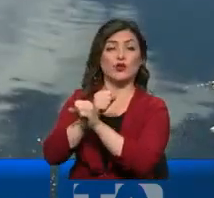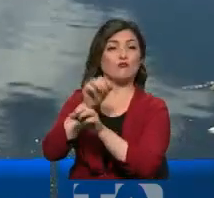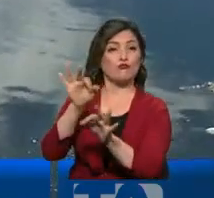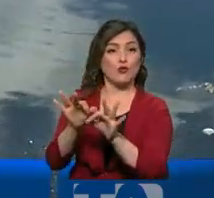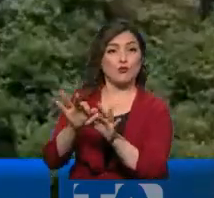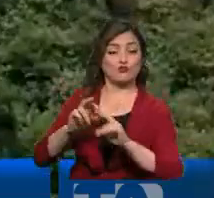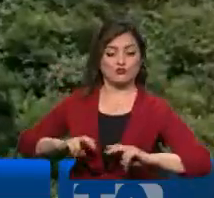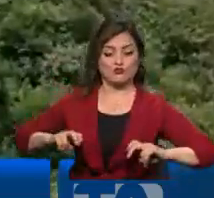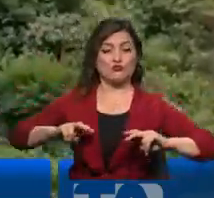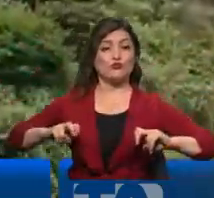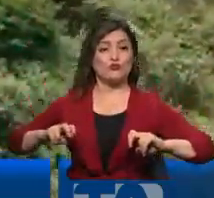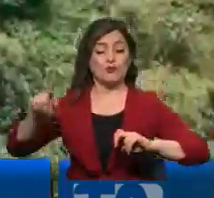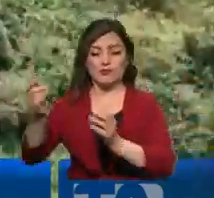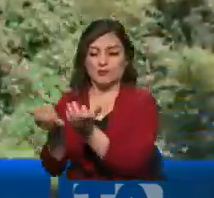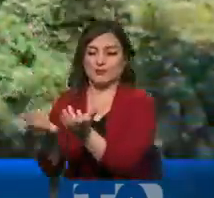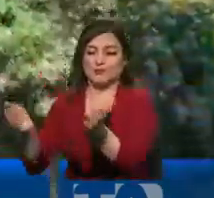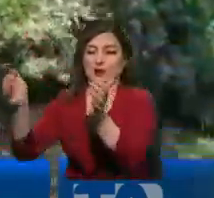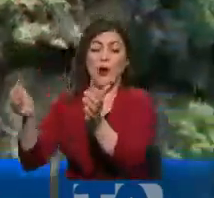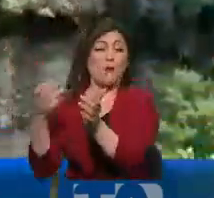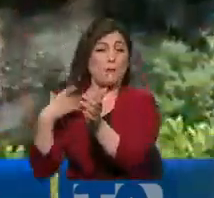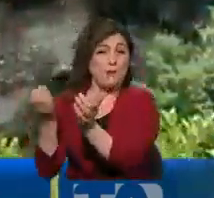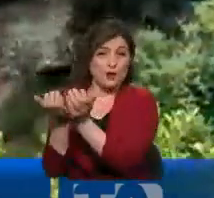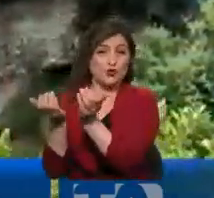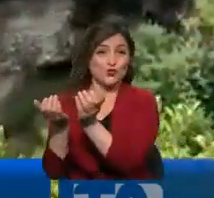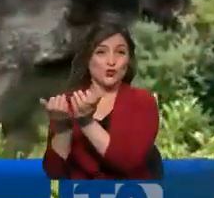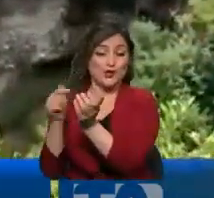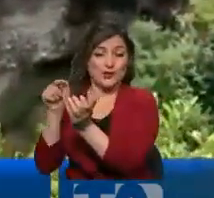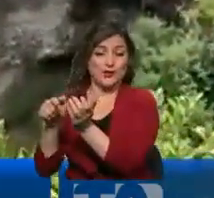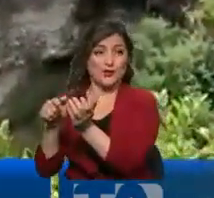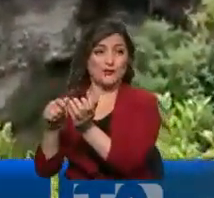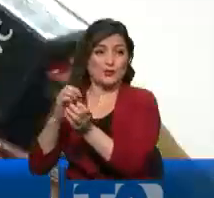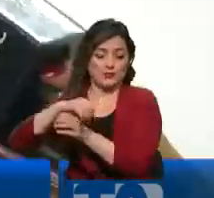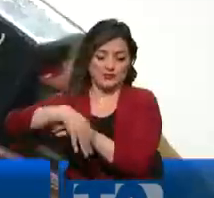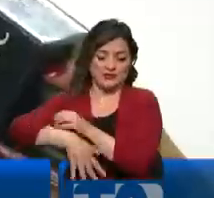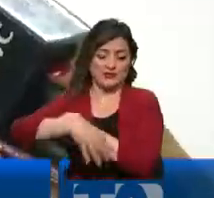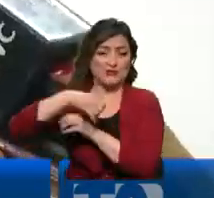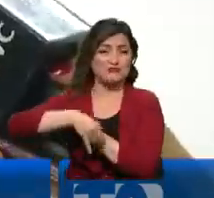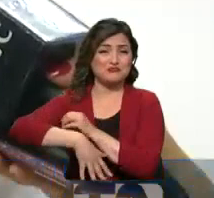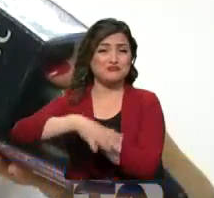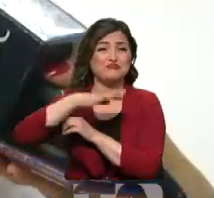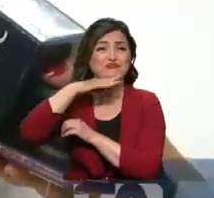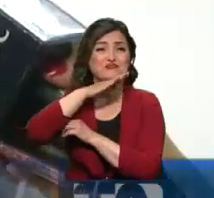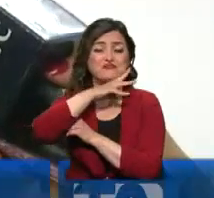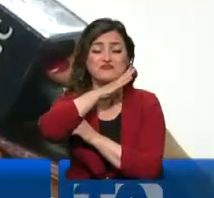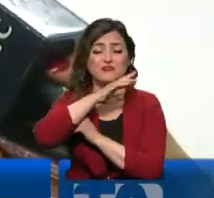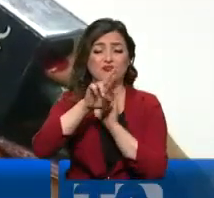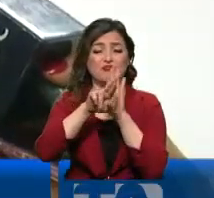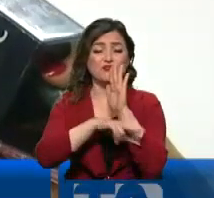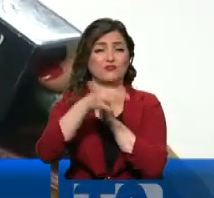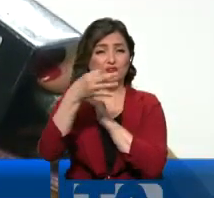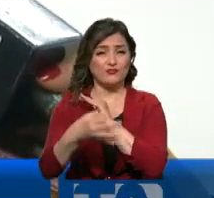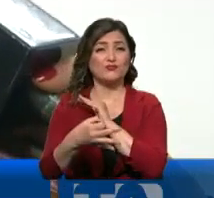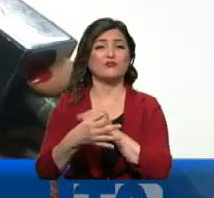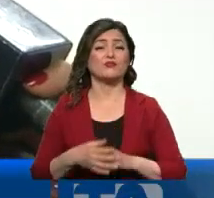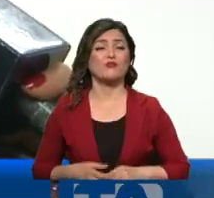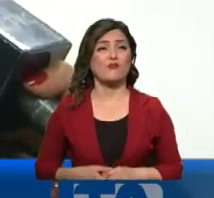afectación que se estaría realizando a la naturaleza y por ende a los vecinos. Que se cumplan los reglamentos como tales, que